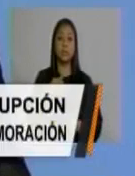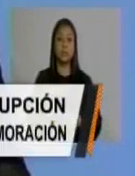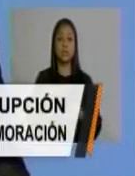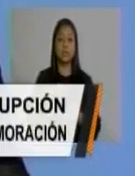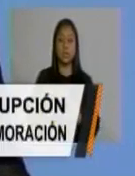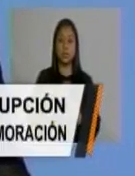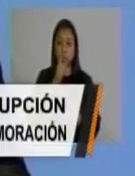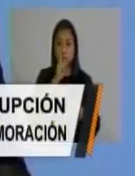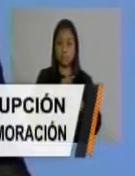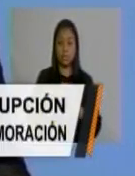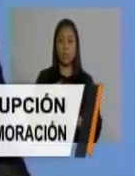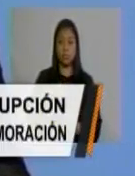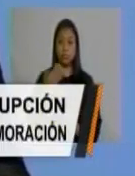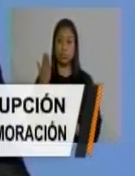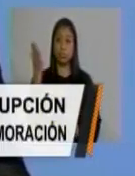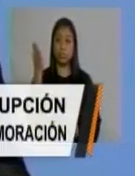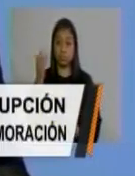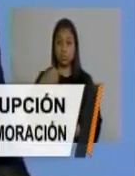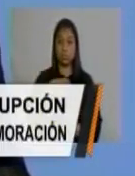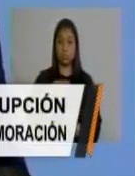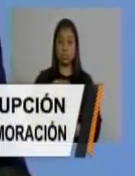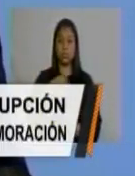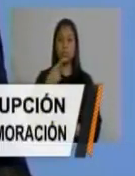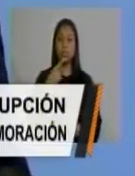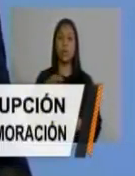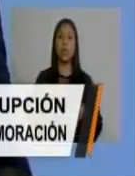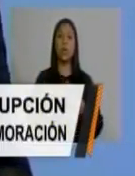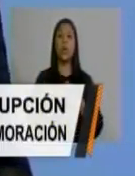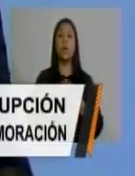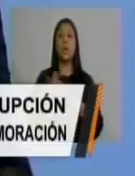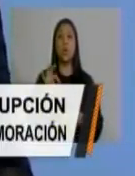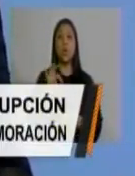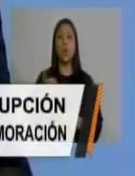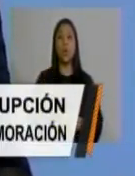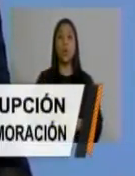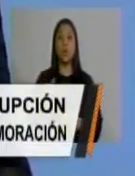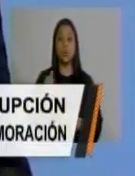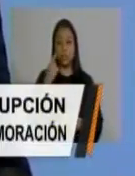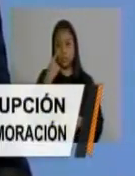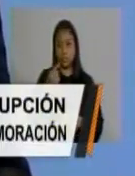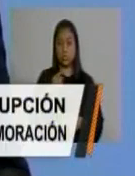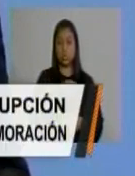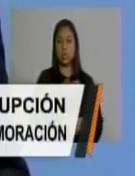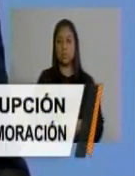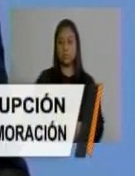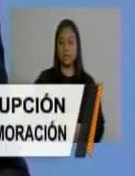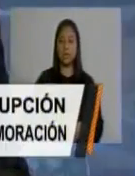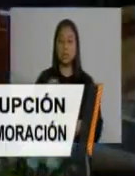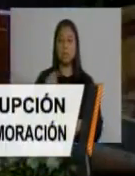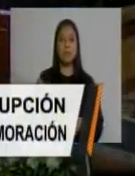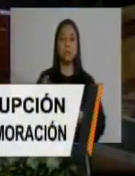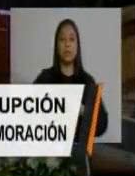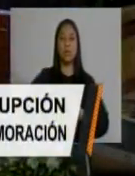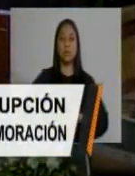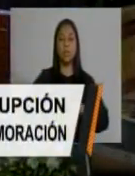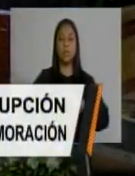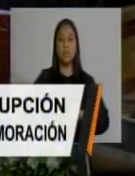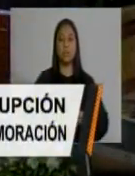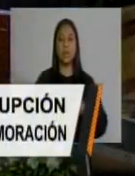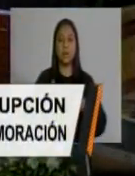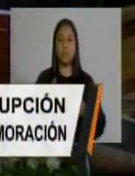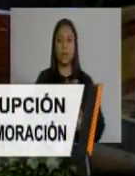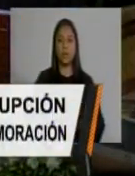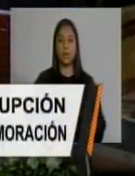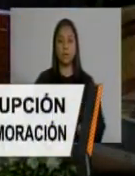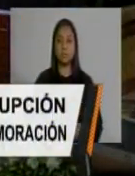por petición propia, el organismo ejecutivo se adhirió al Convenio de Cooperación para la Buena Gobernanza, en el que figuran el